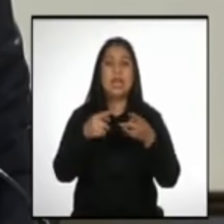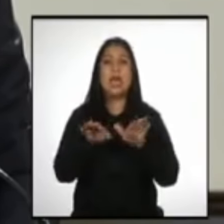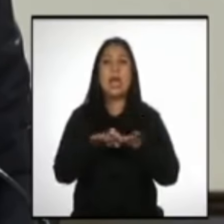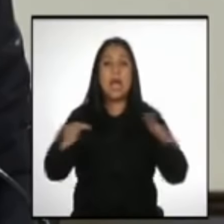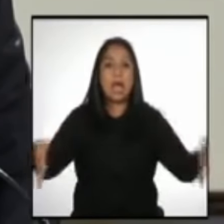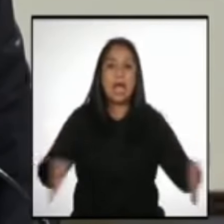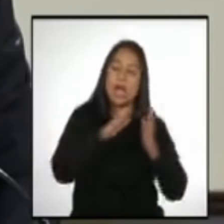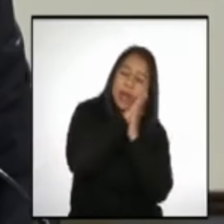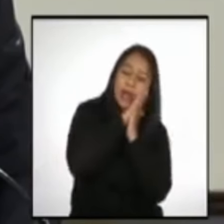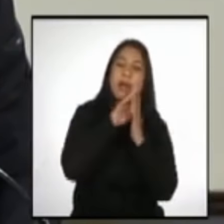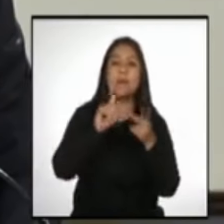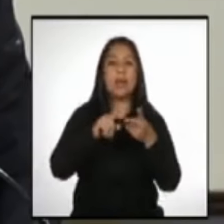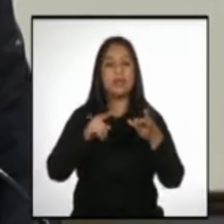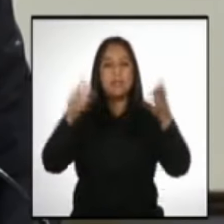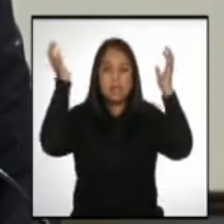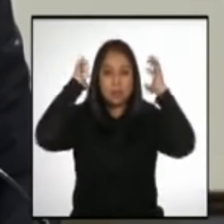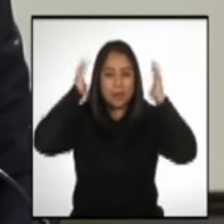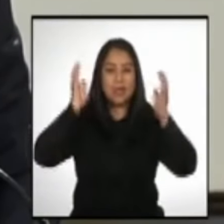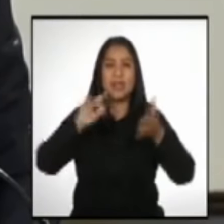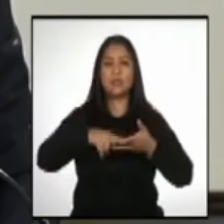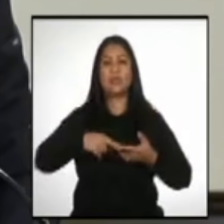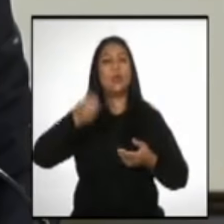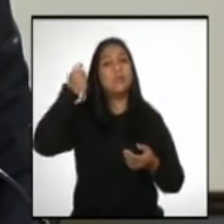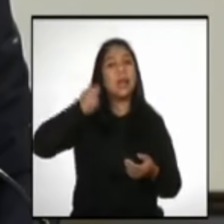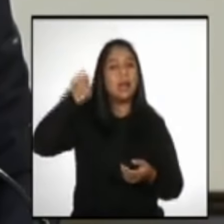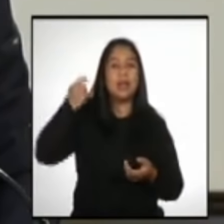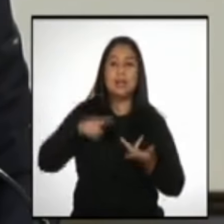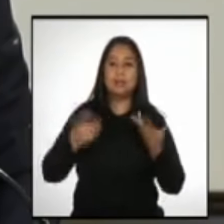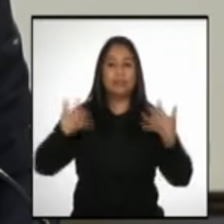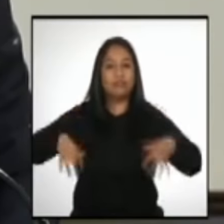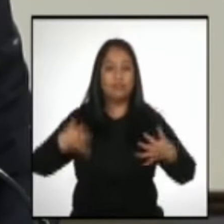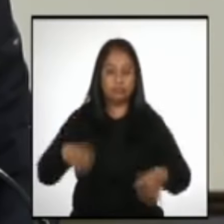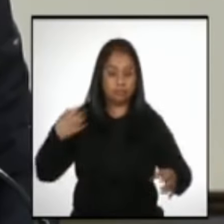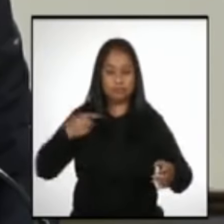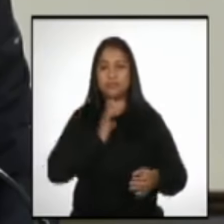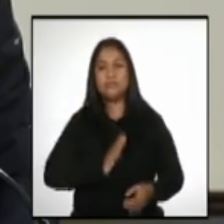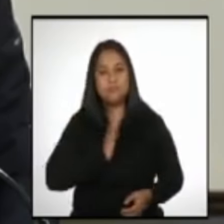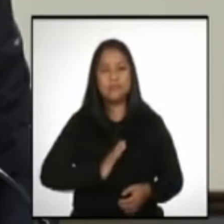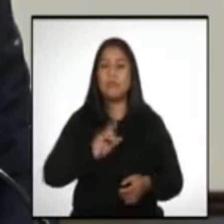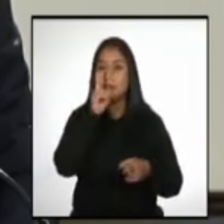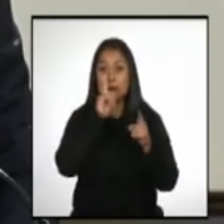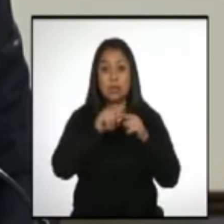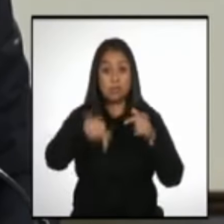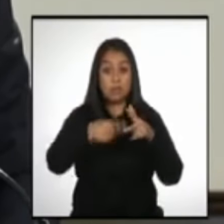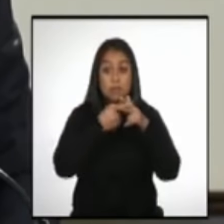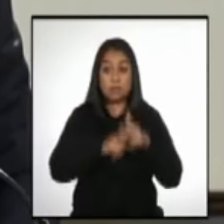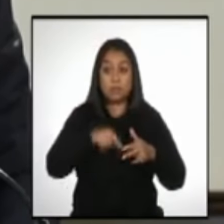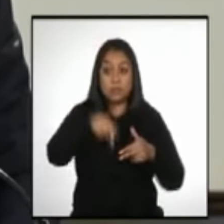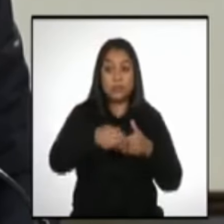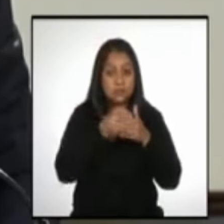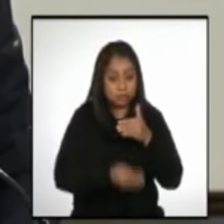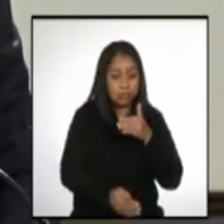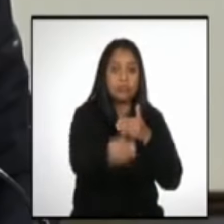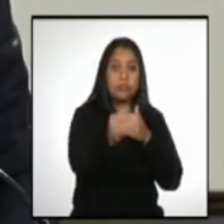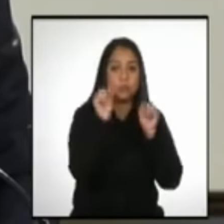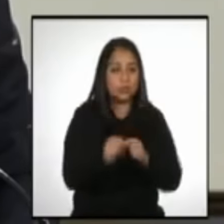duchas, sanitarios y adecuando las instalaciones para que podamos, a partir de esta semana, estar